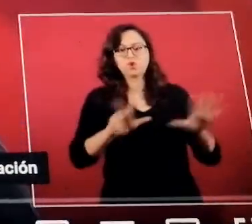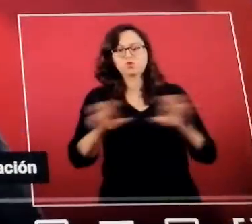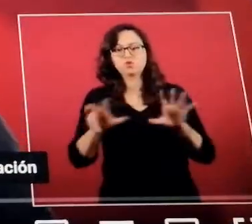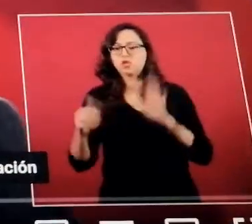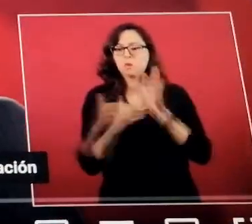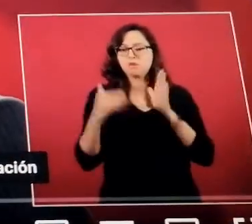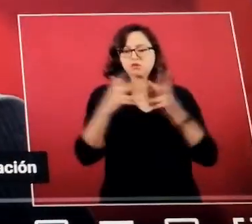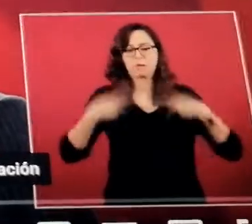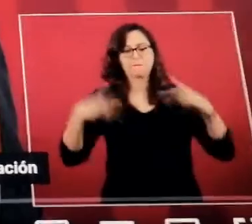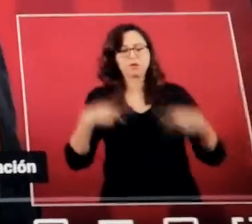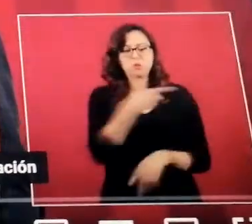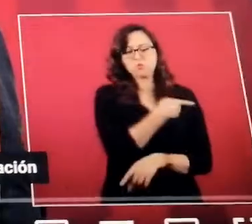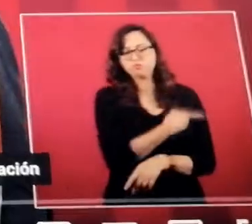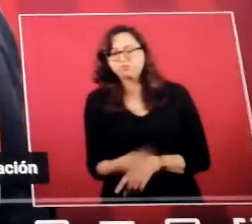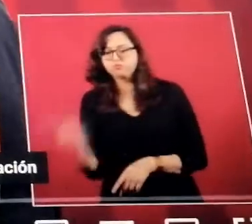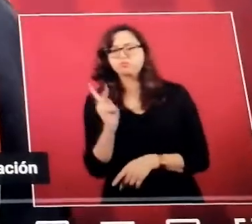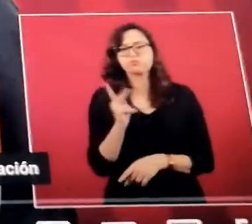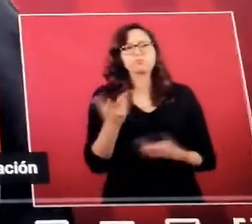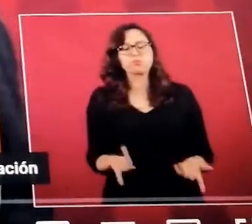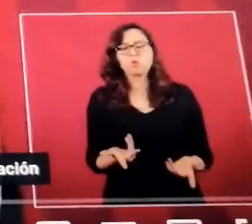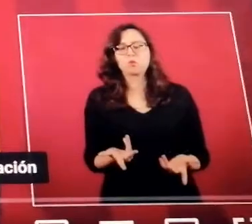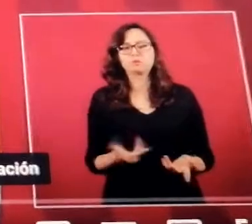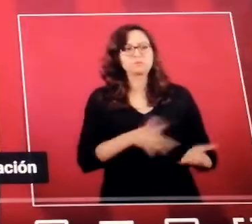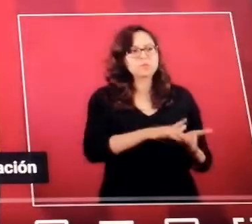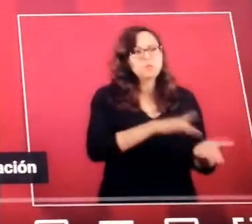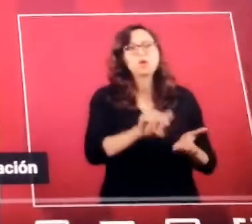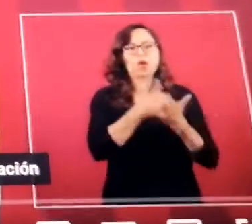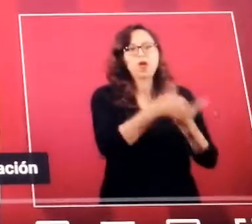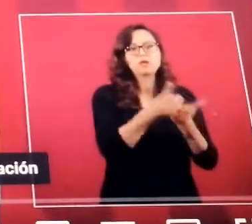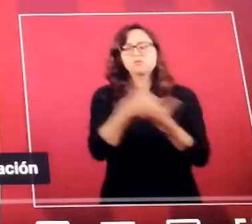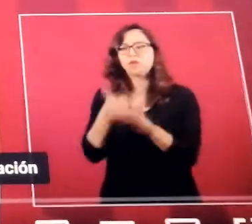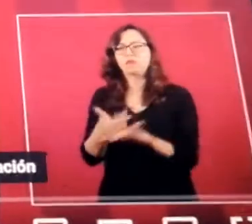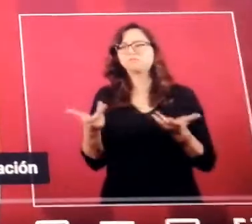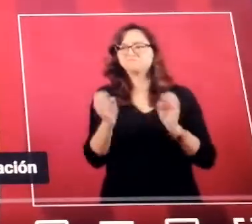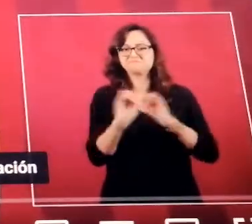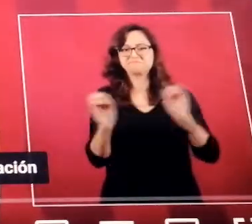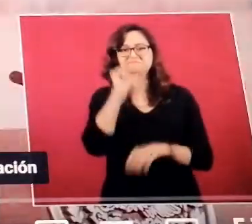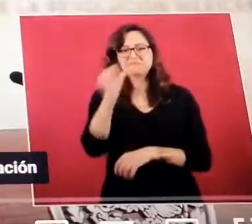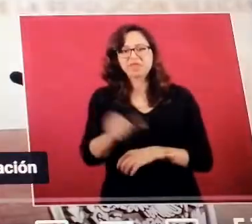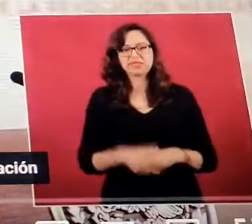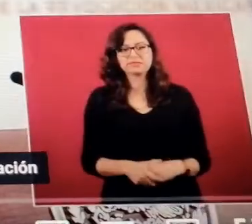800 millones de personas que viven con un dólar diario.